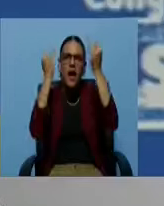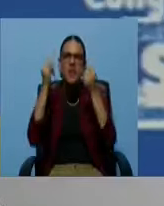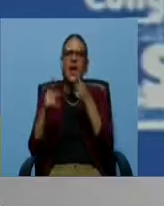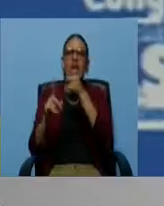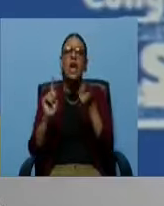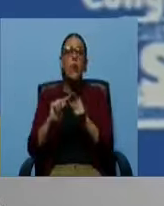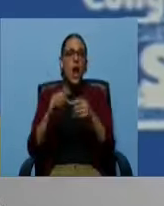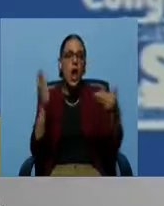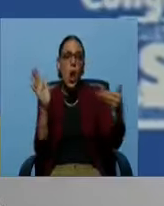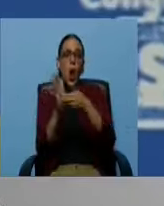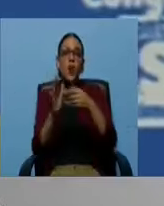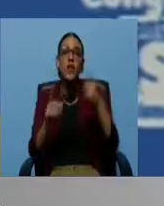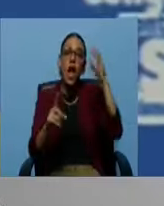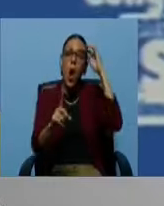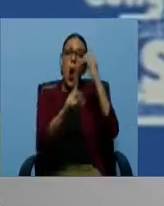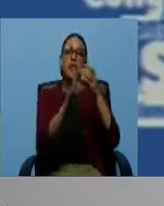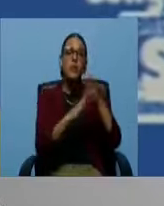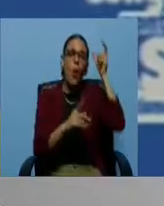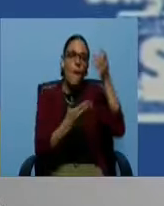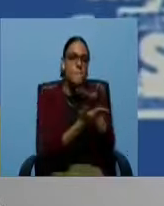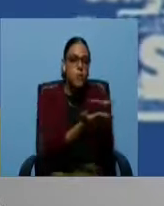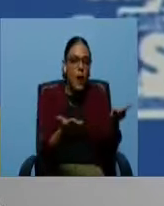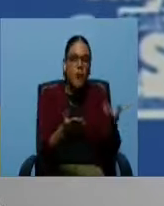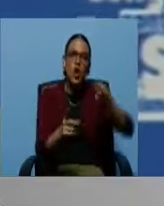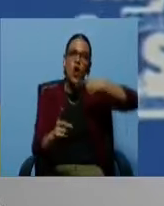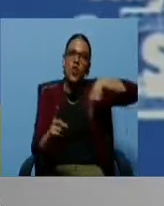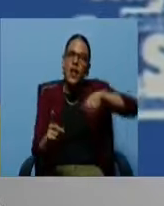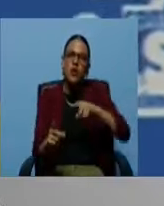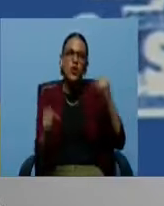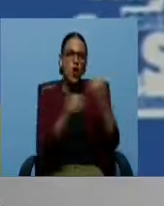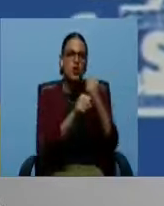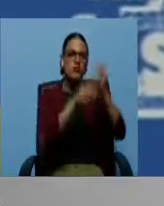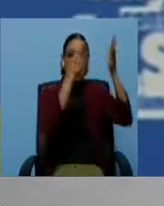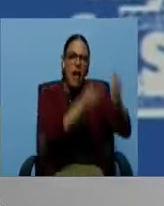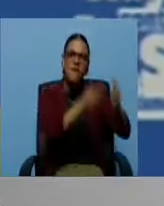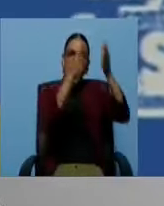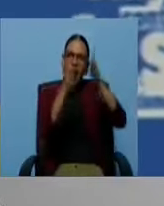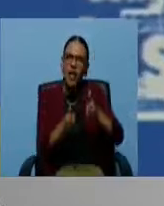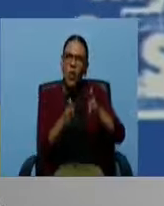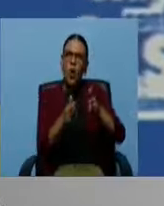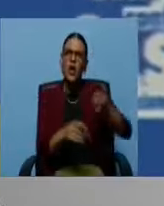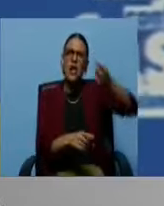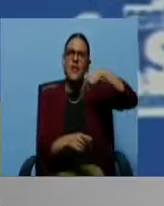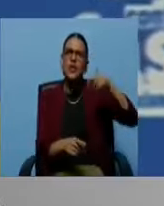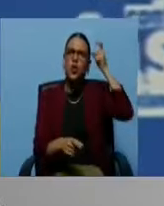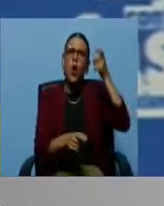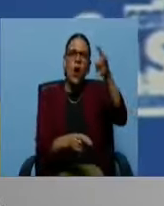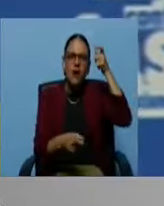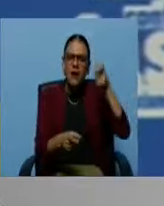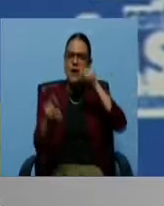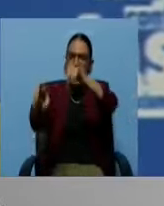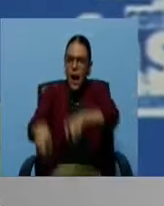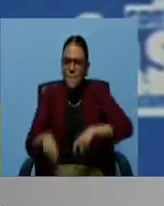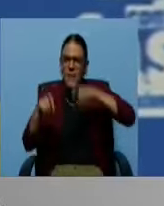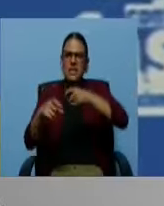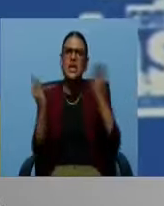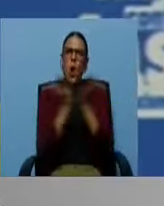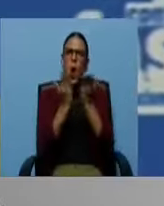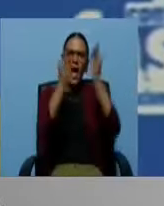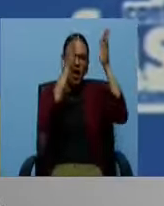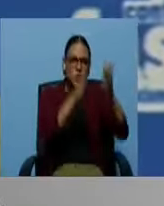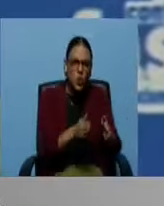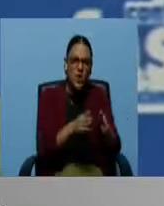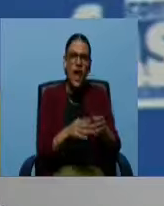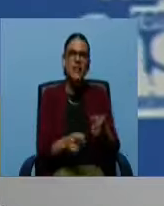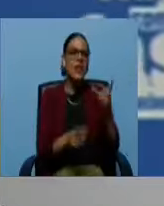objetivos de los pueblos, a los objetivos de los trabajadores, a los objetivos de los campesinos, de los estudiantes, de las